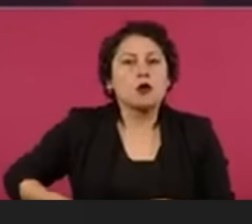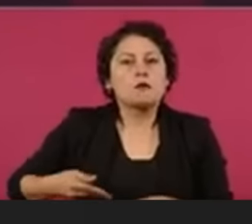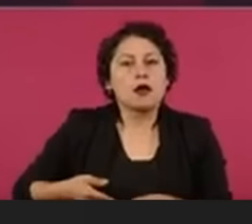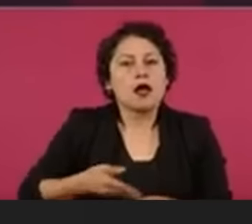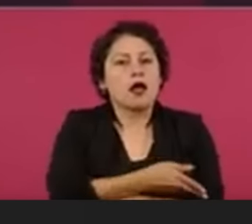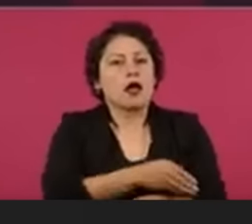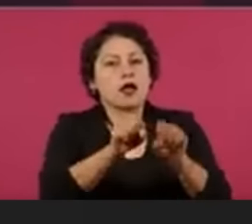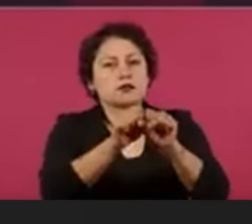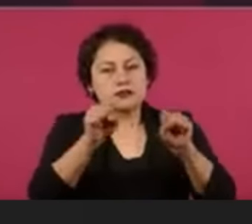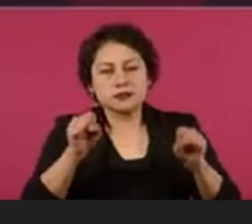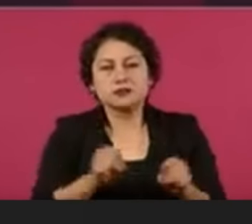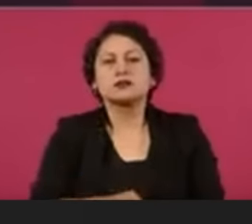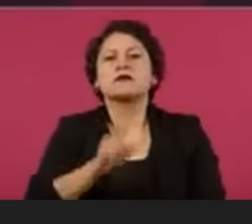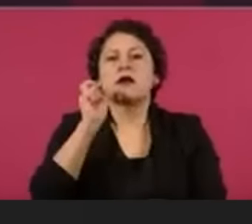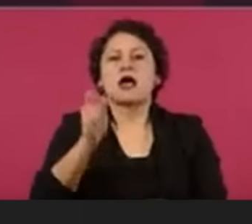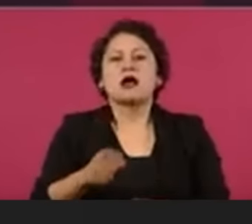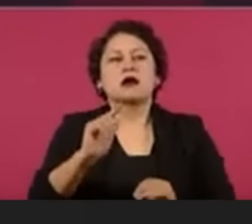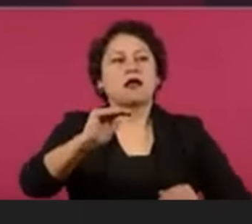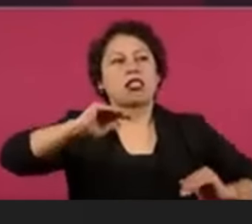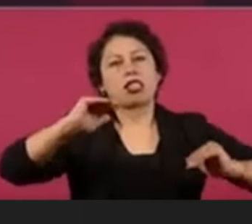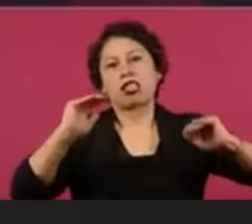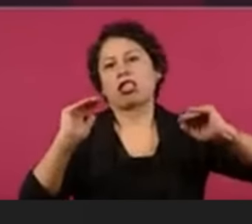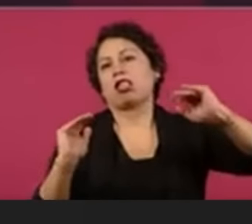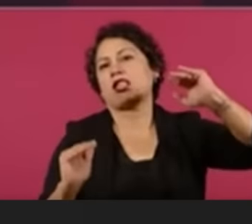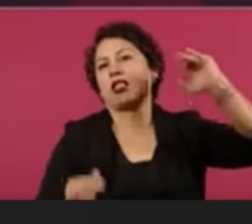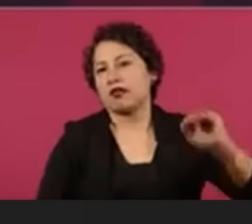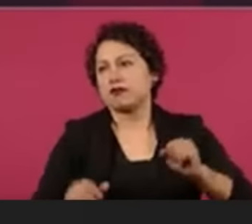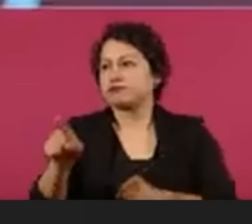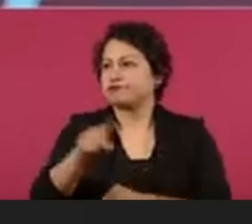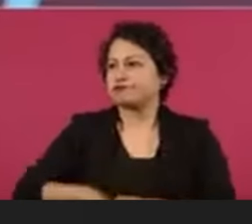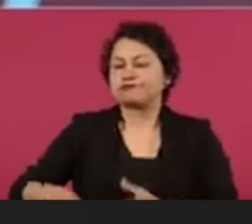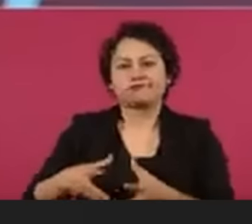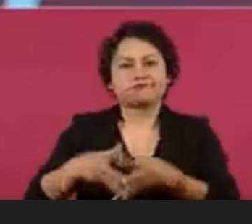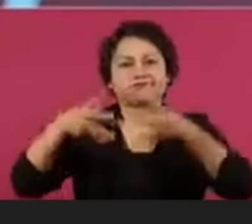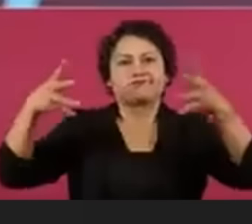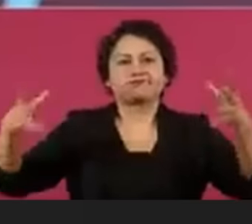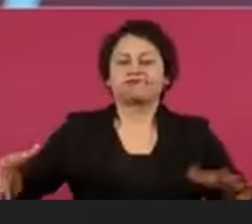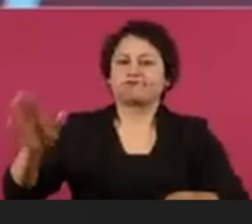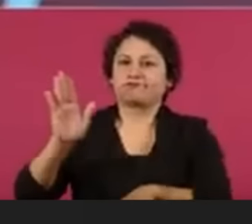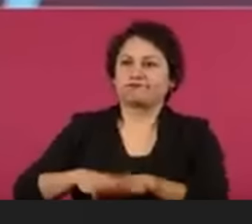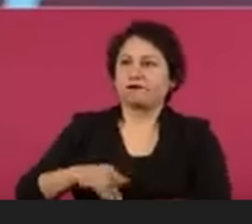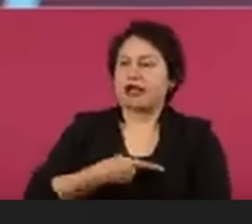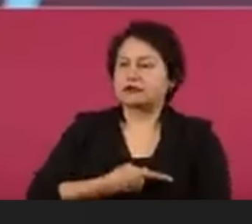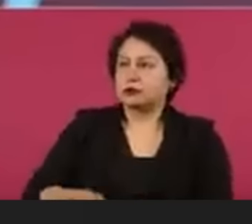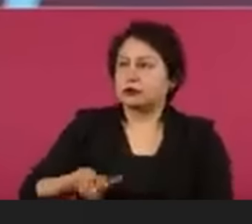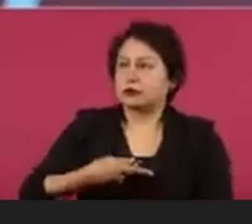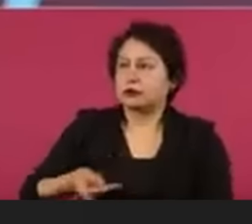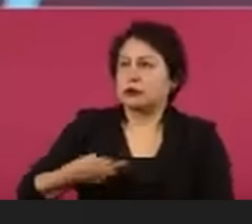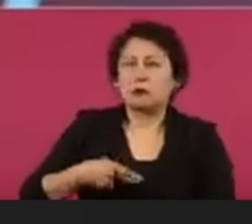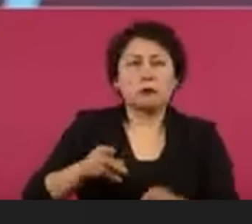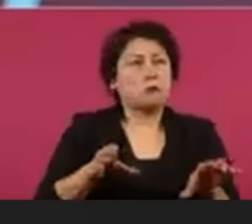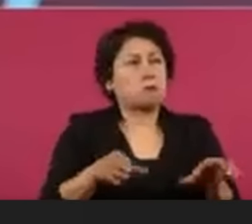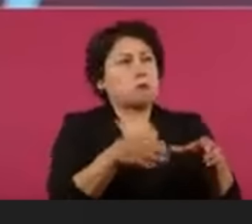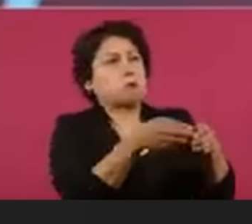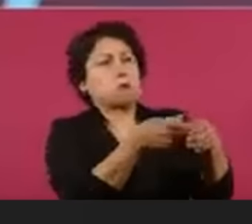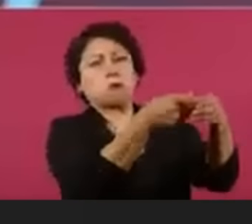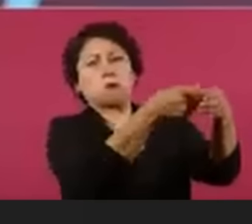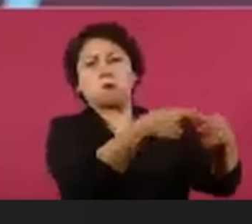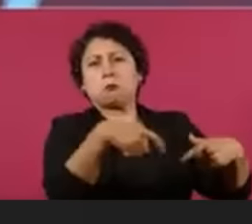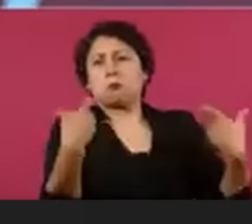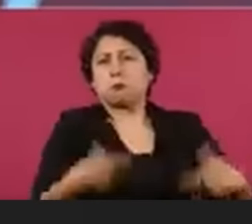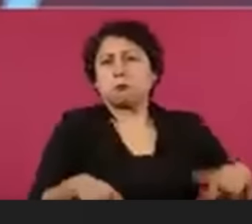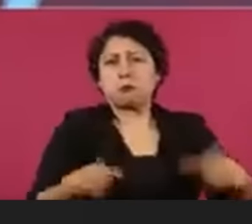social, generando hordas de miserables y apenas un puñado de superricos,